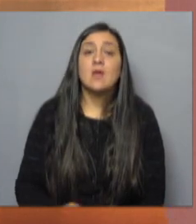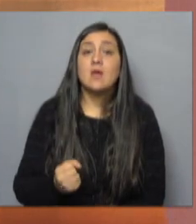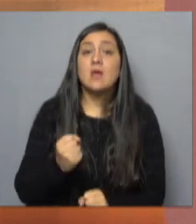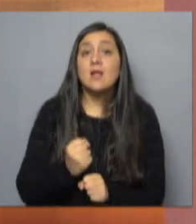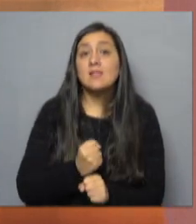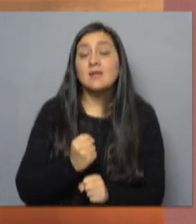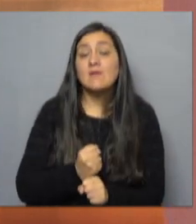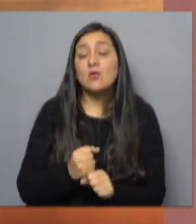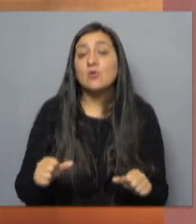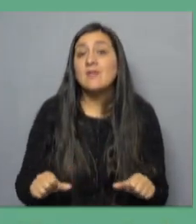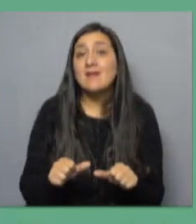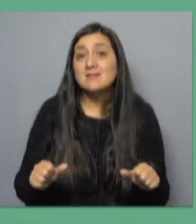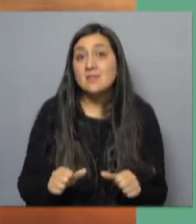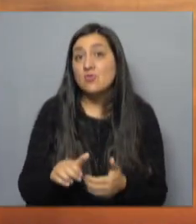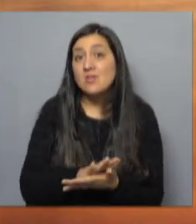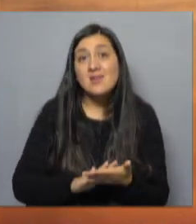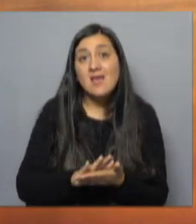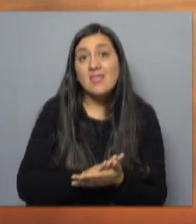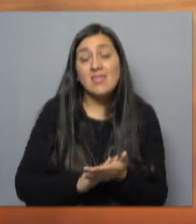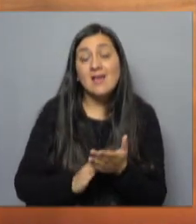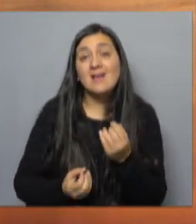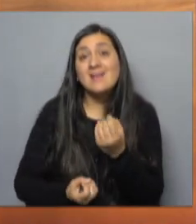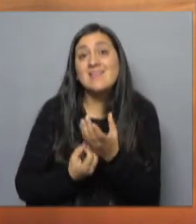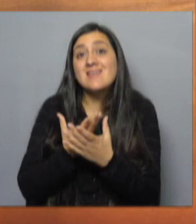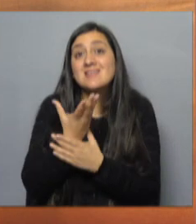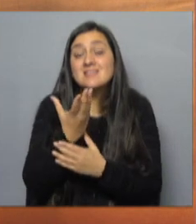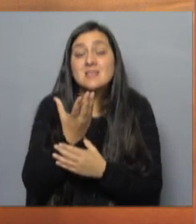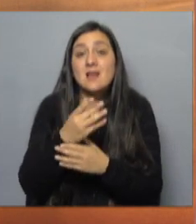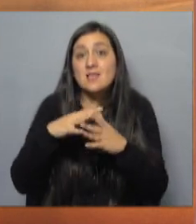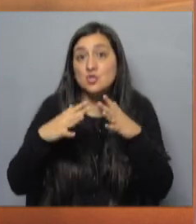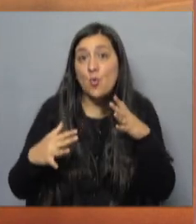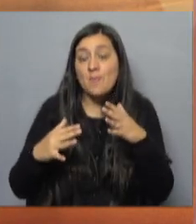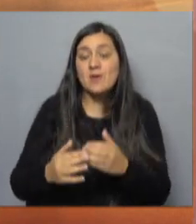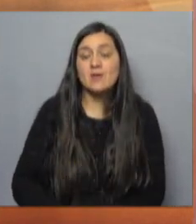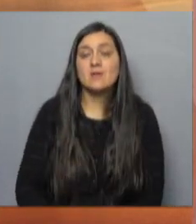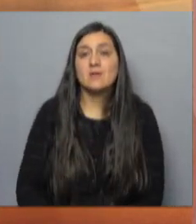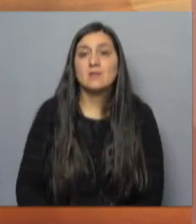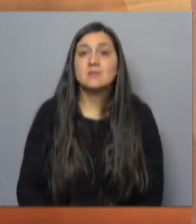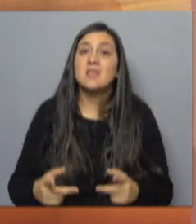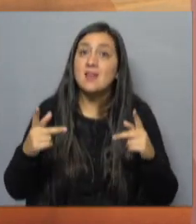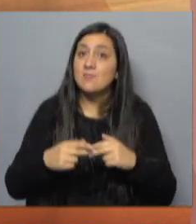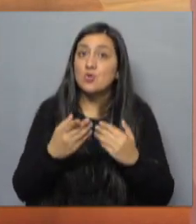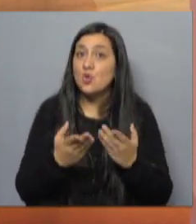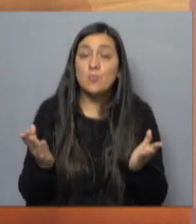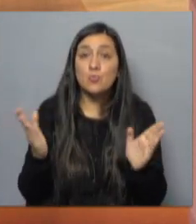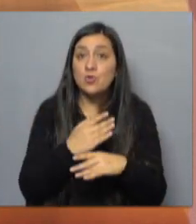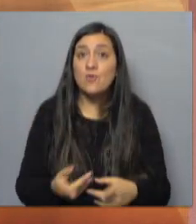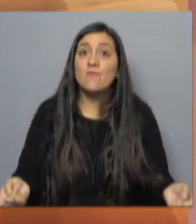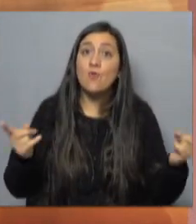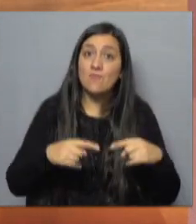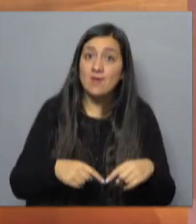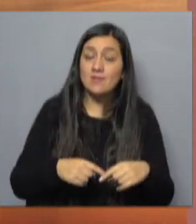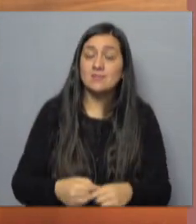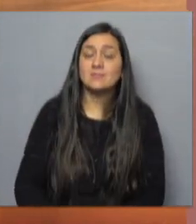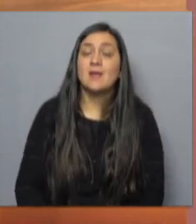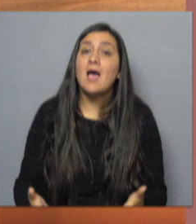Nada Crece en las cárceles cuando hubo cambio de gobierno. Exacto. Se limitó y prácticamente ya no pudieron volver a entrar, ¿no? Sí, y tal. Y ahora pudimos volver a